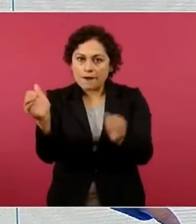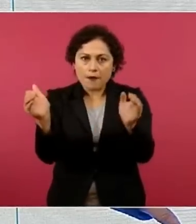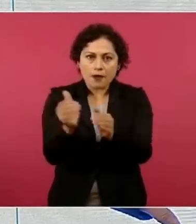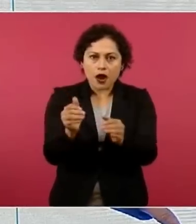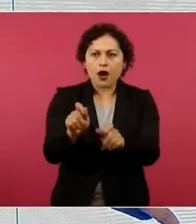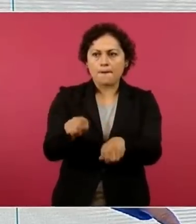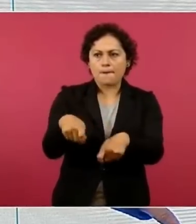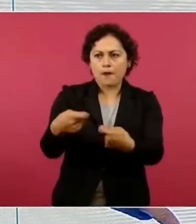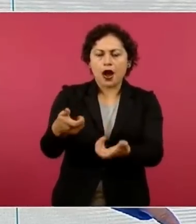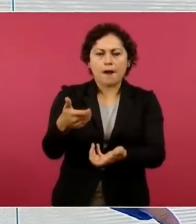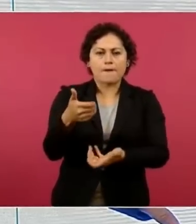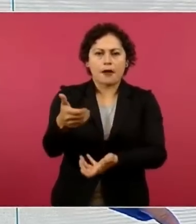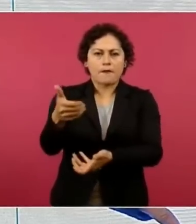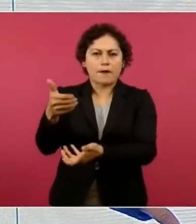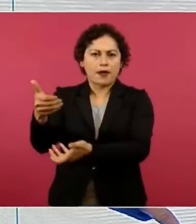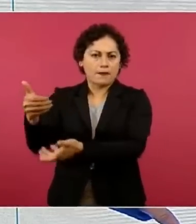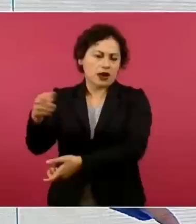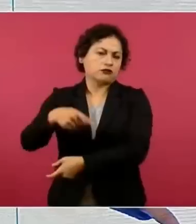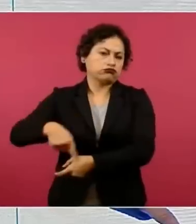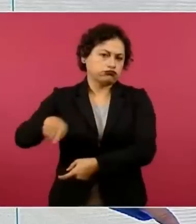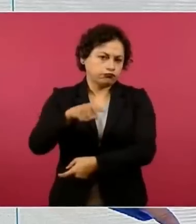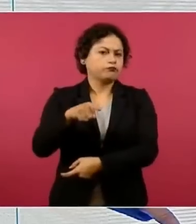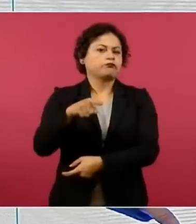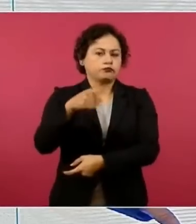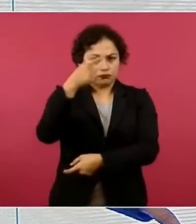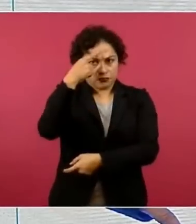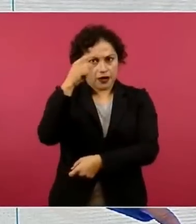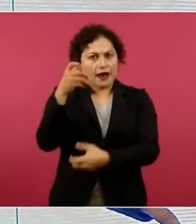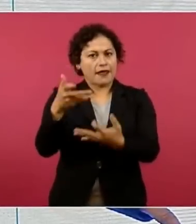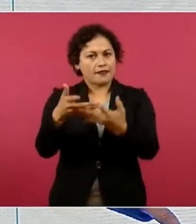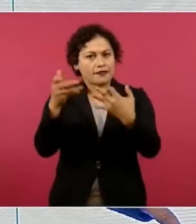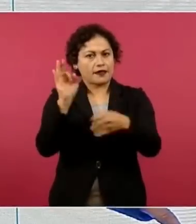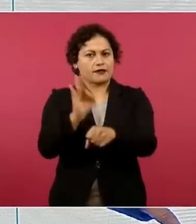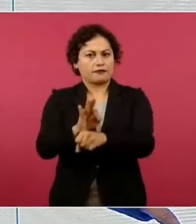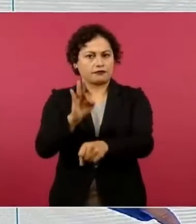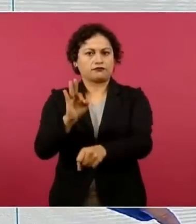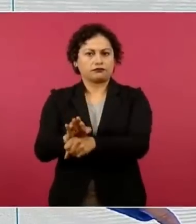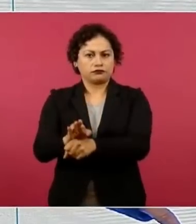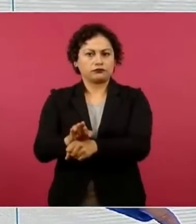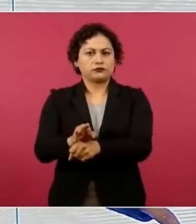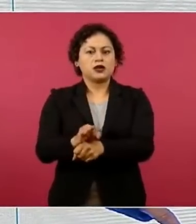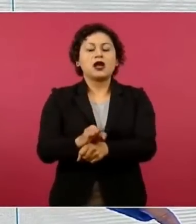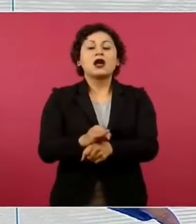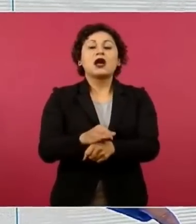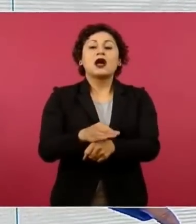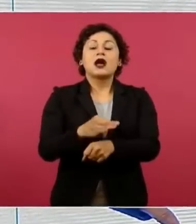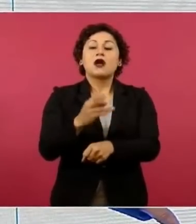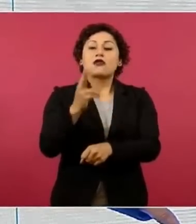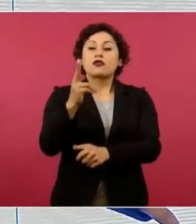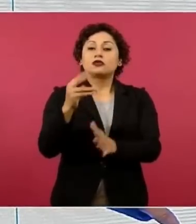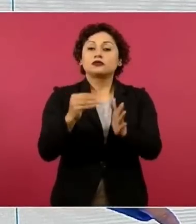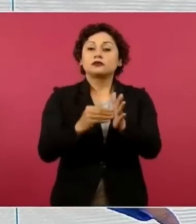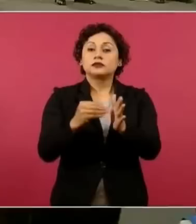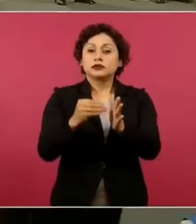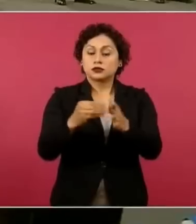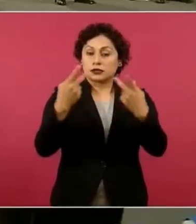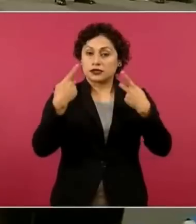Vamos a entregar fertilizantes gratuitos a 2 millones de